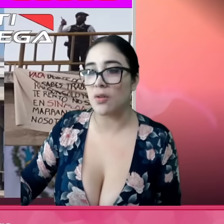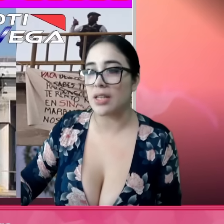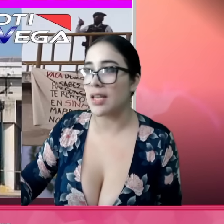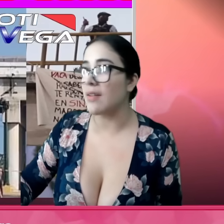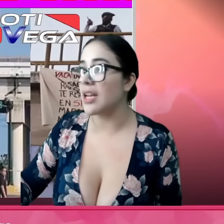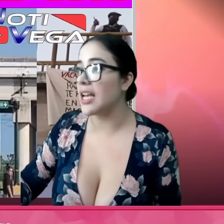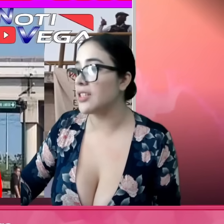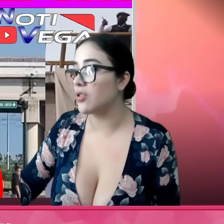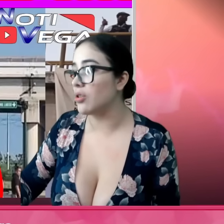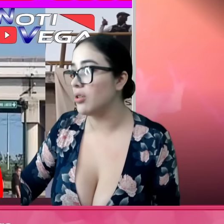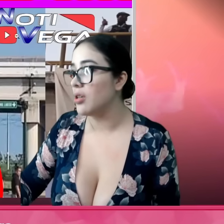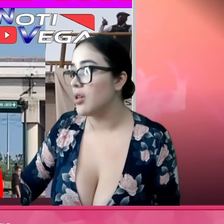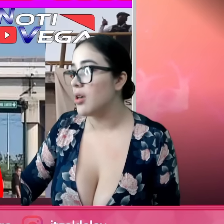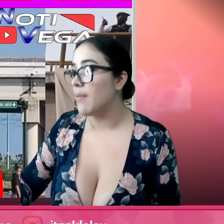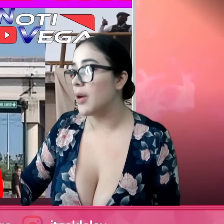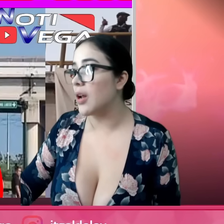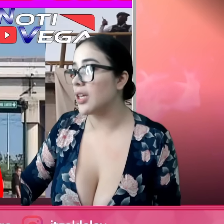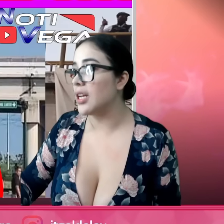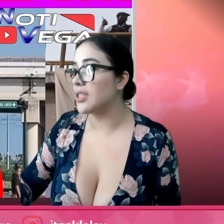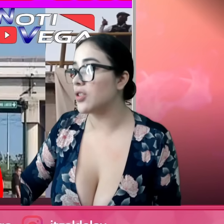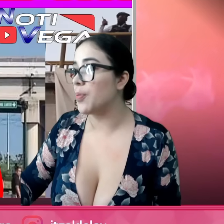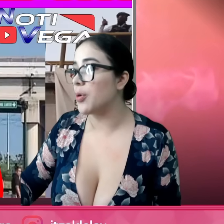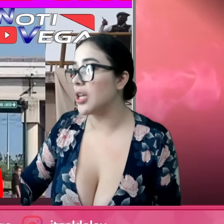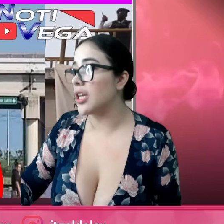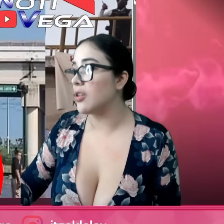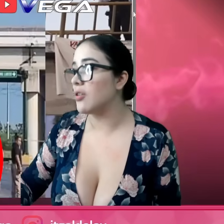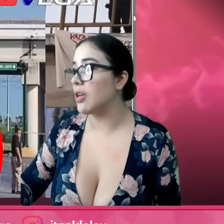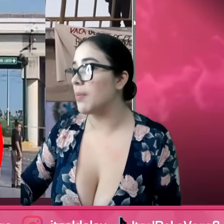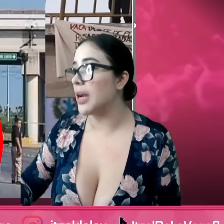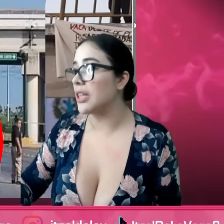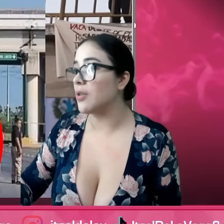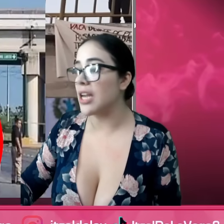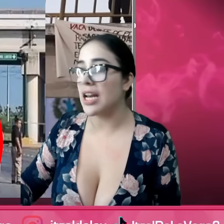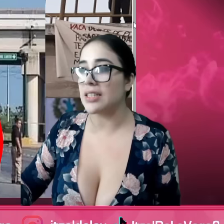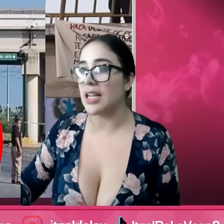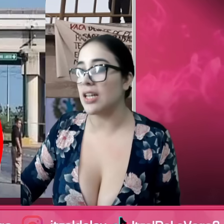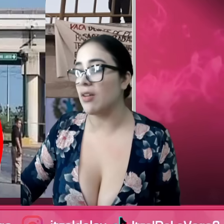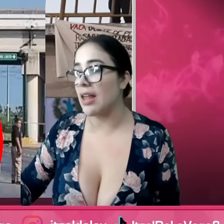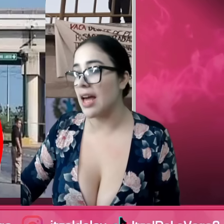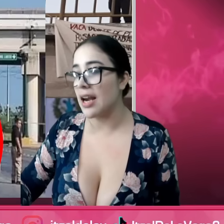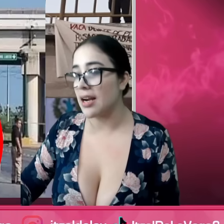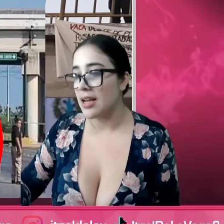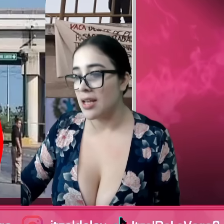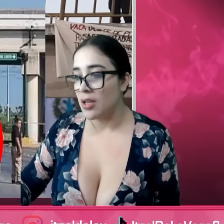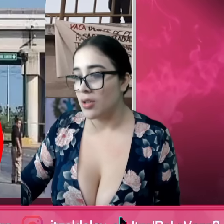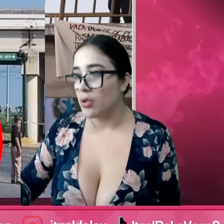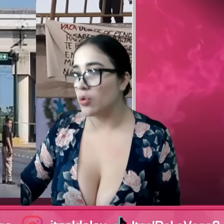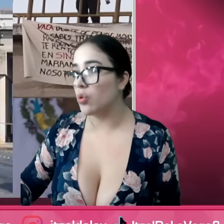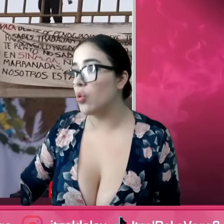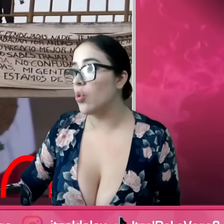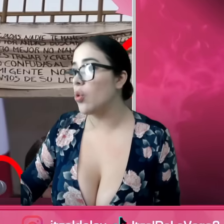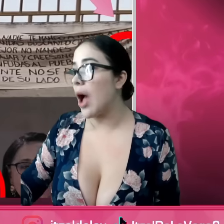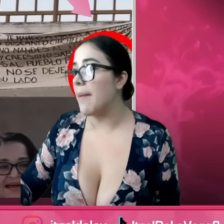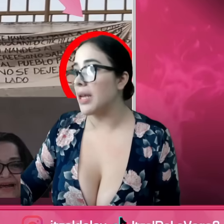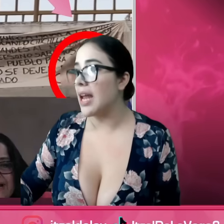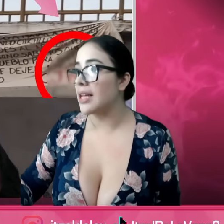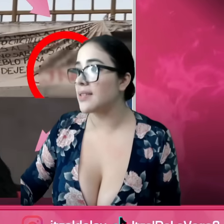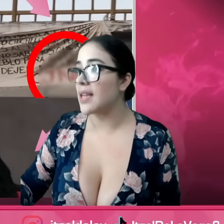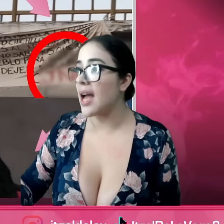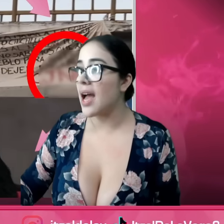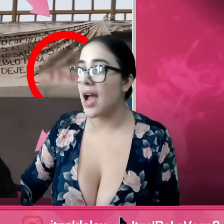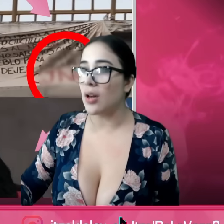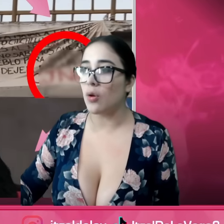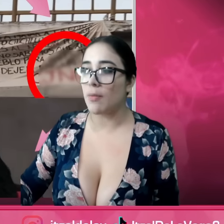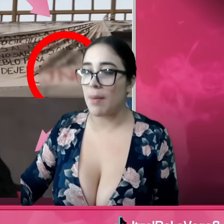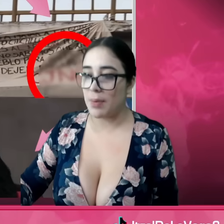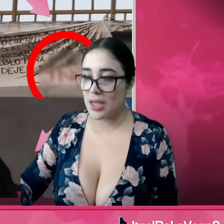pocas personas saben esto, pero aquí les estoy poniendo el operativo. Ya le salieron a dar su